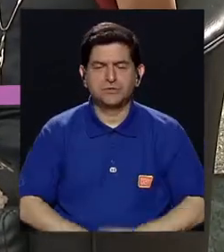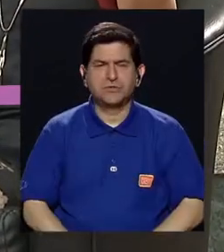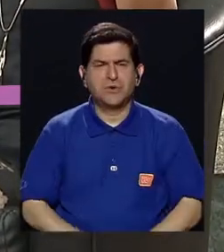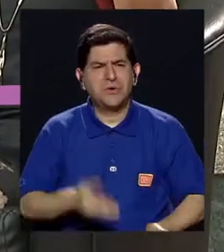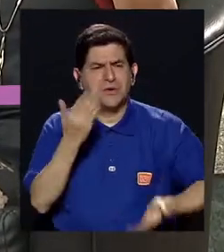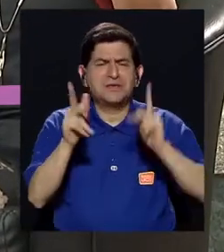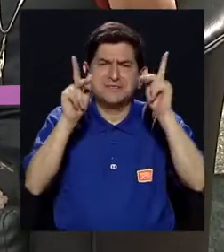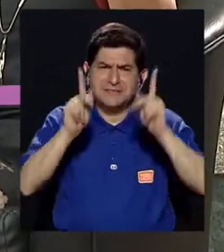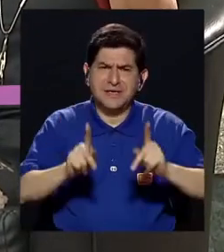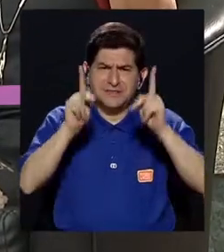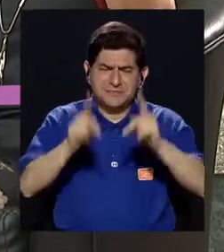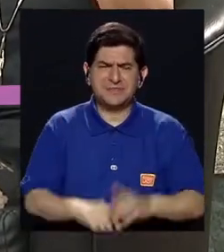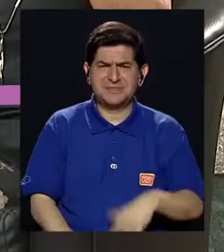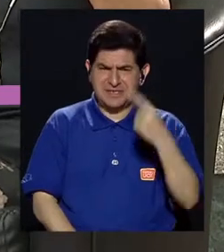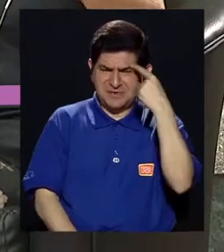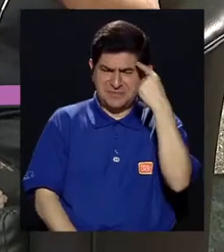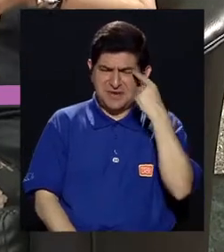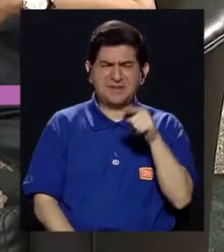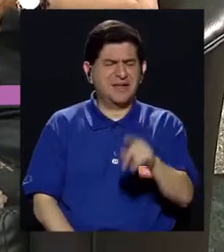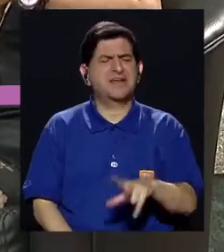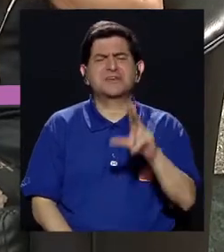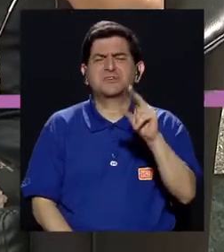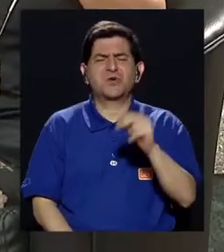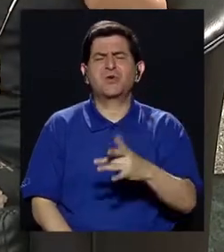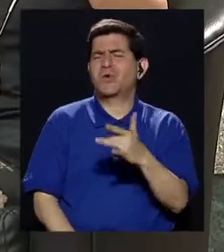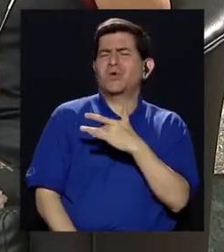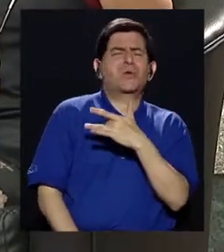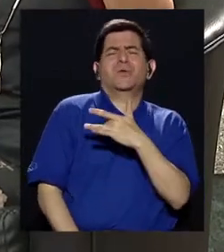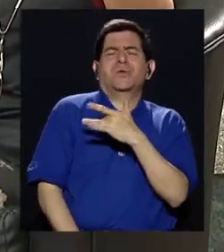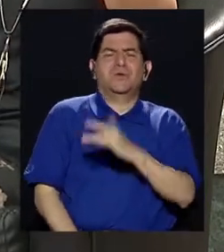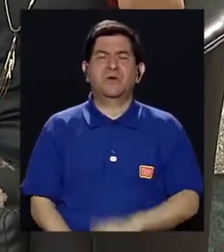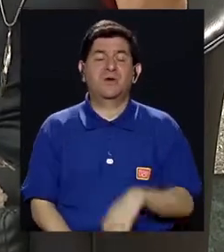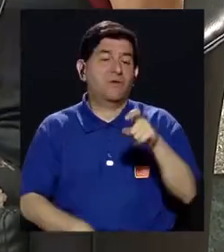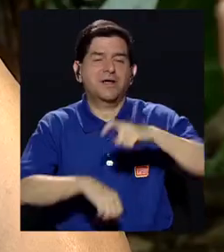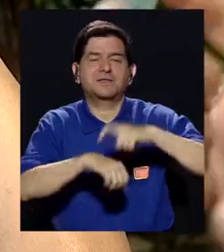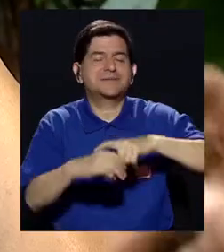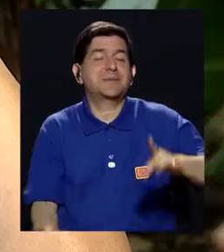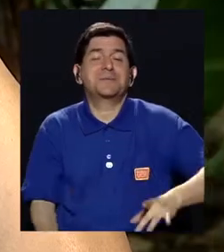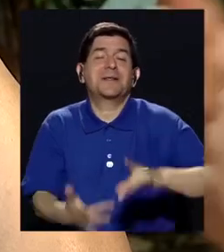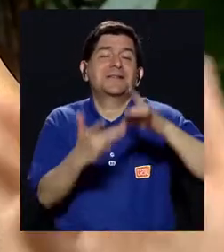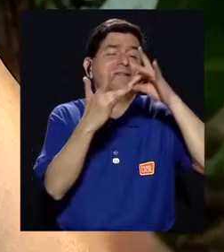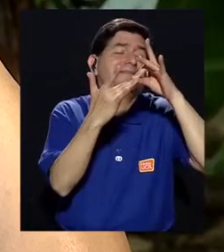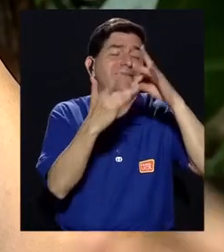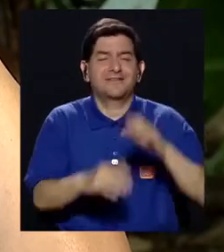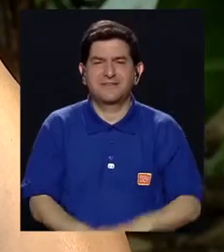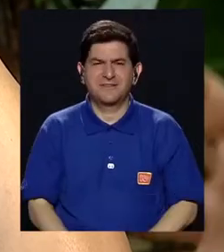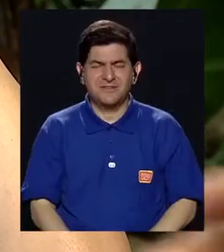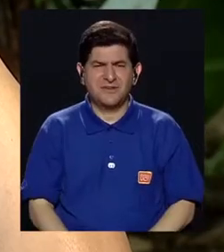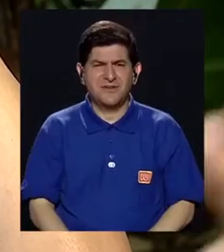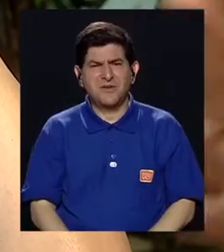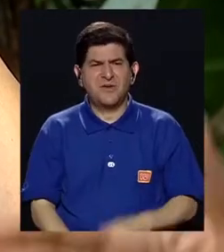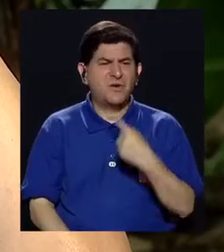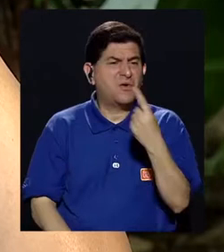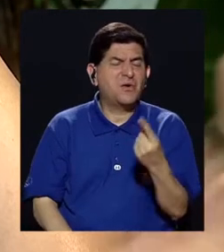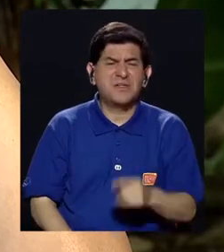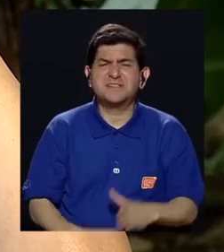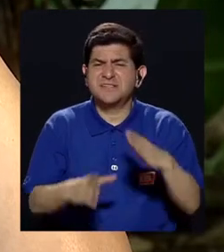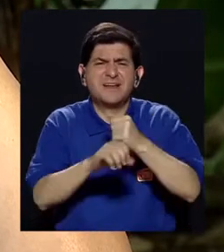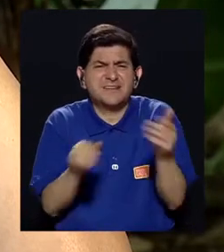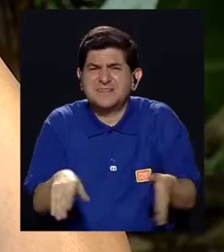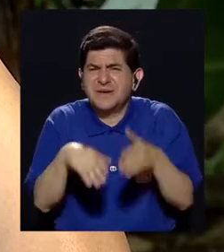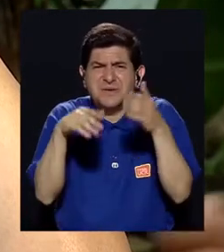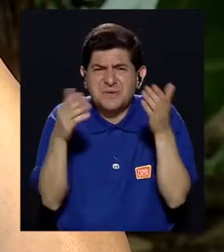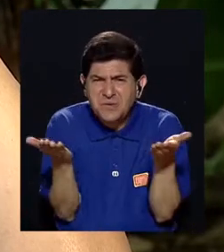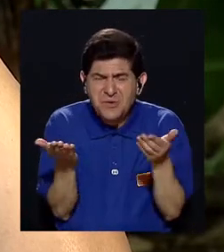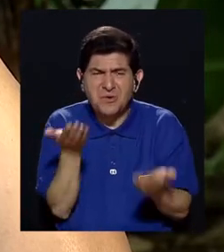para algunos puede parecer que es perder el romanticismo, o que en ese momento tan especial y cómo estamos diciéndoles que